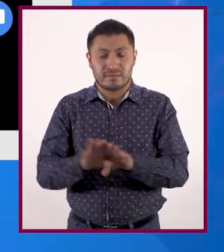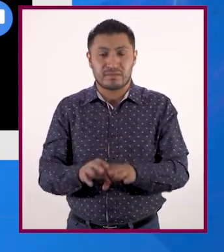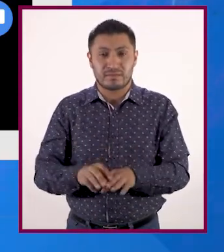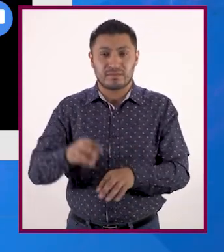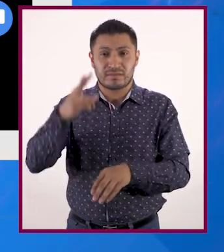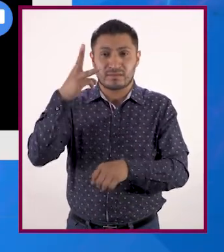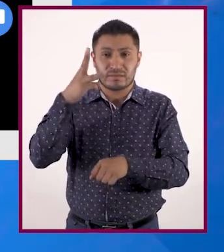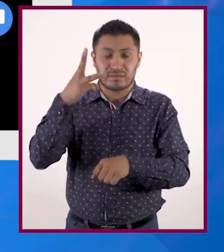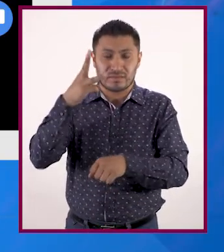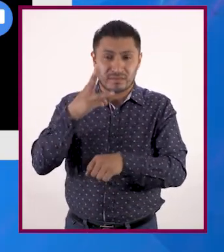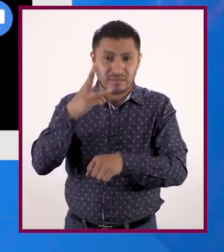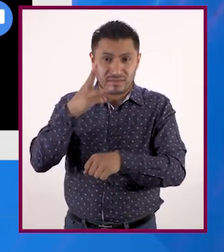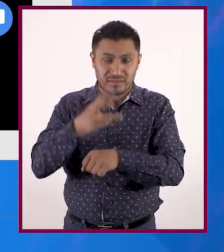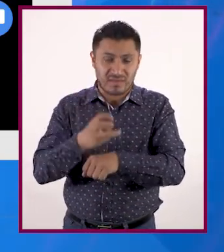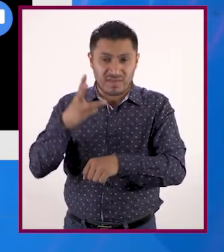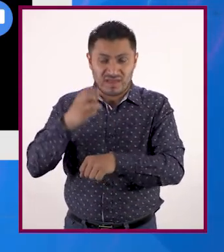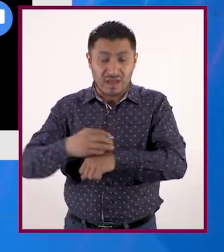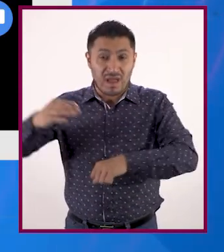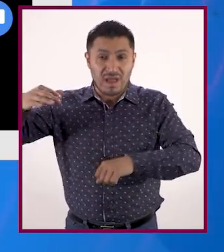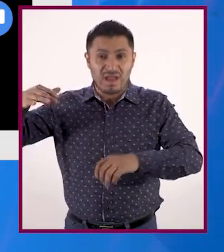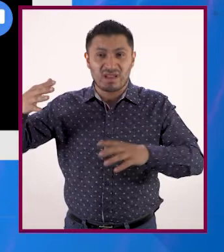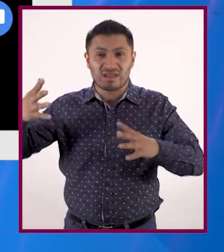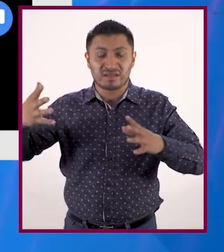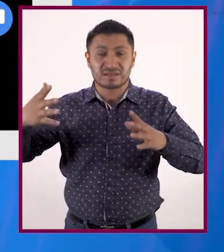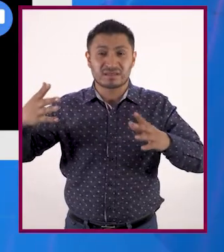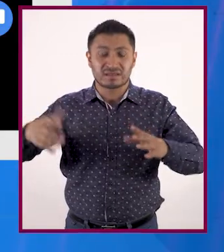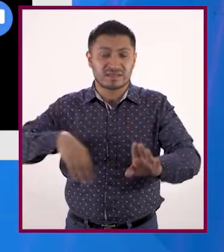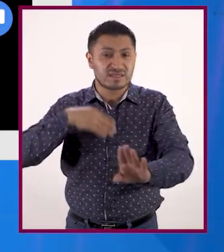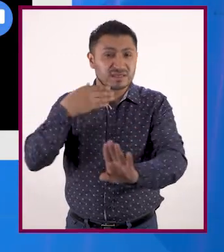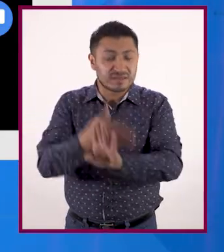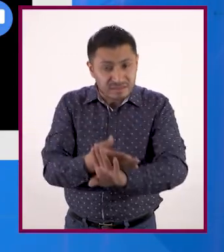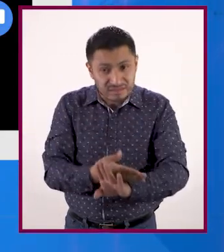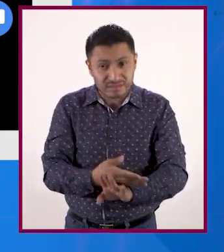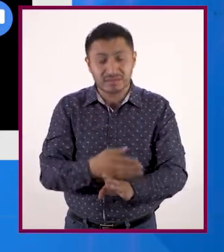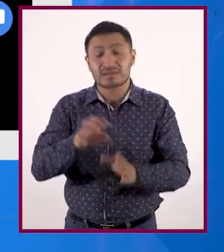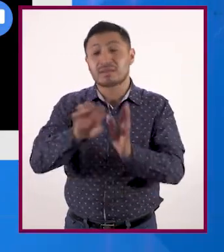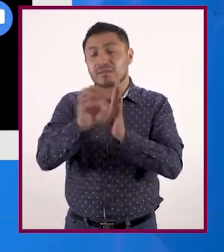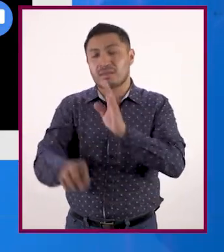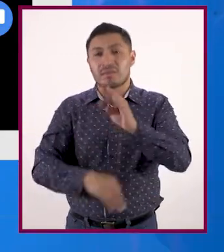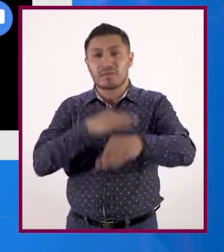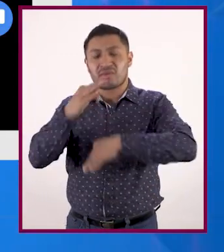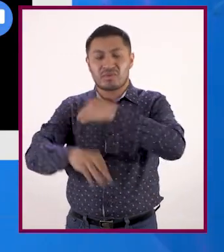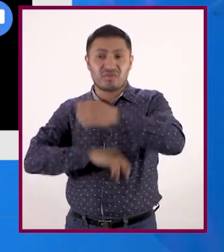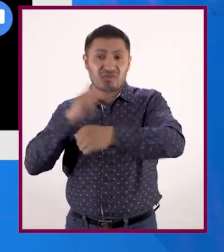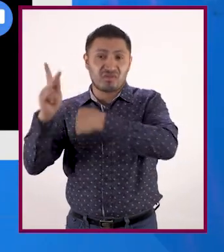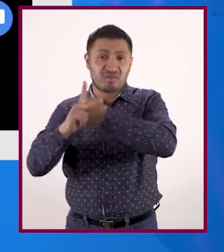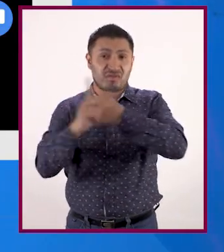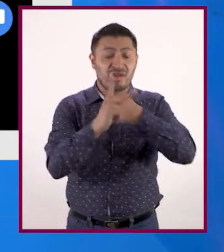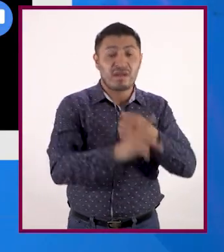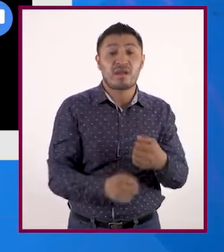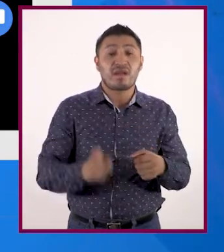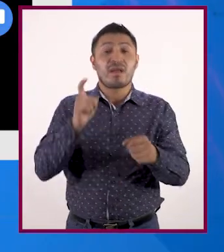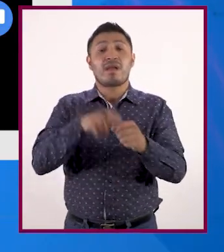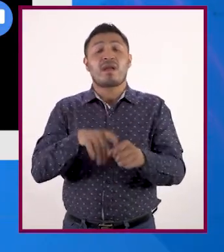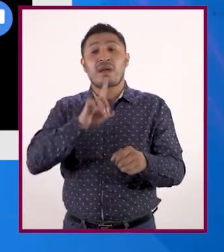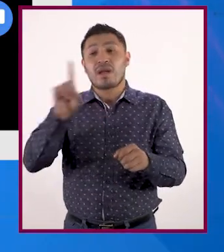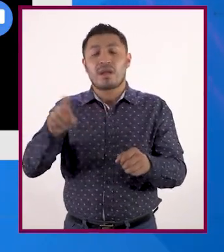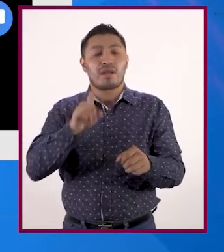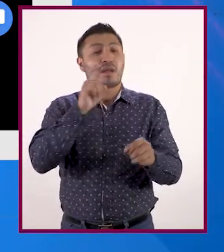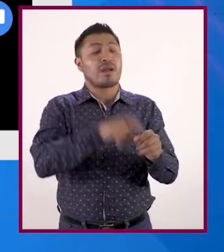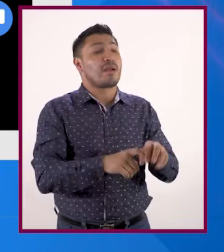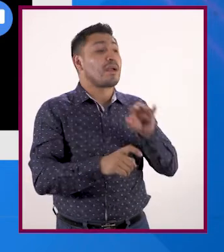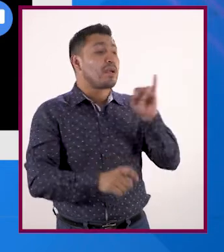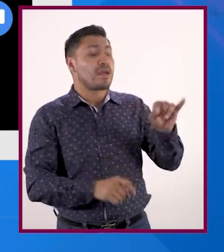huntington y algunos especialistas estas personas dicen todos aquellos países que no estamos alineados ni con la derecha ni con la izquierda